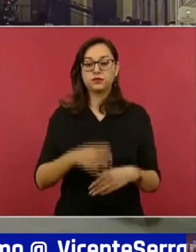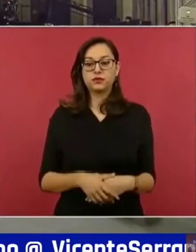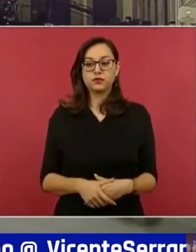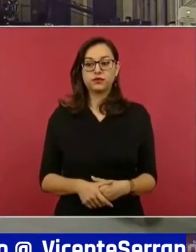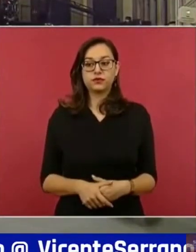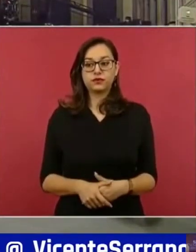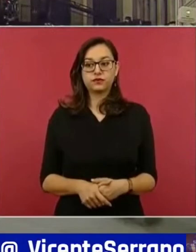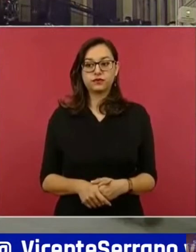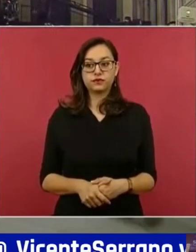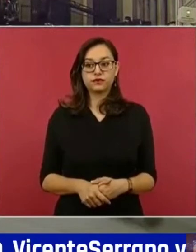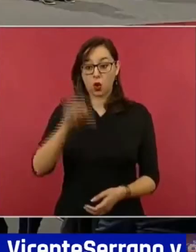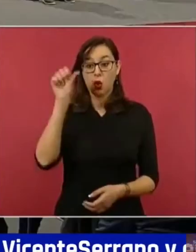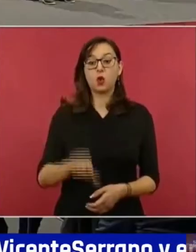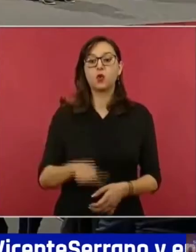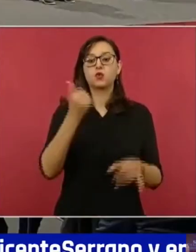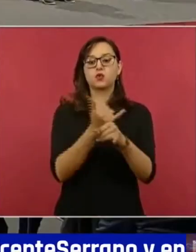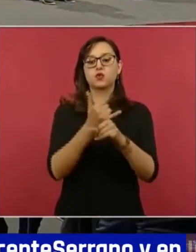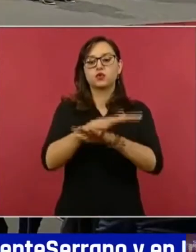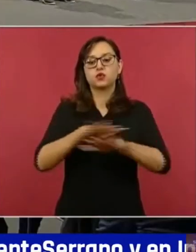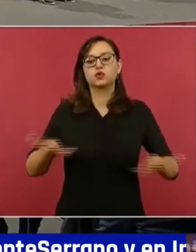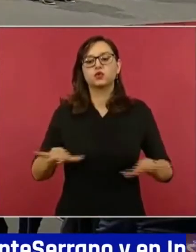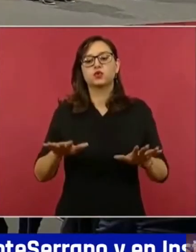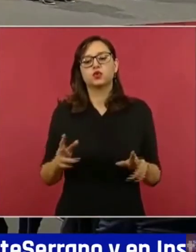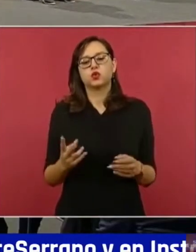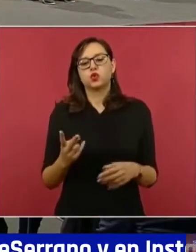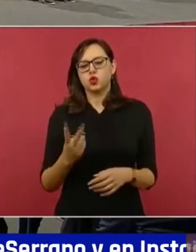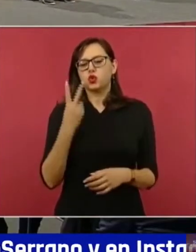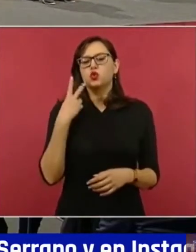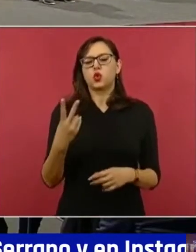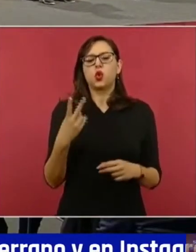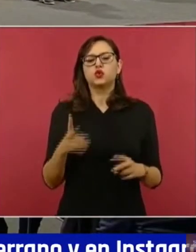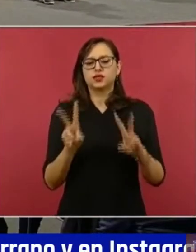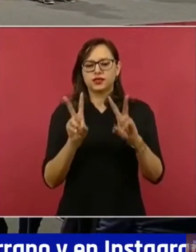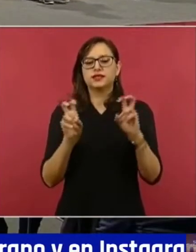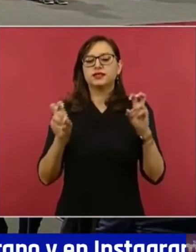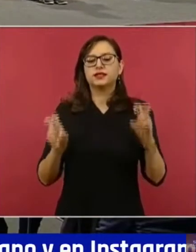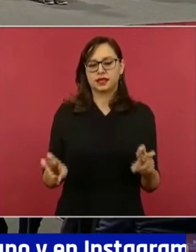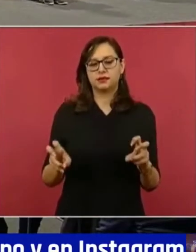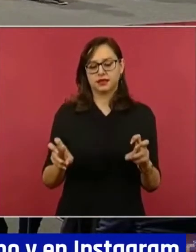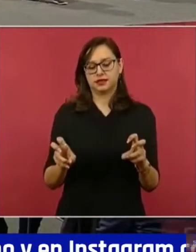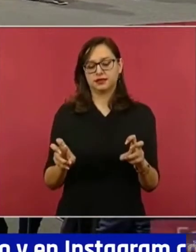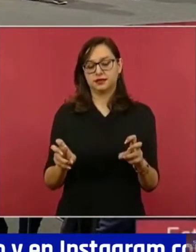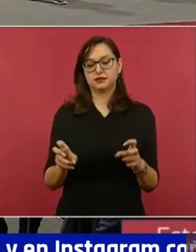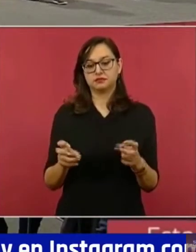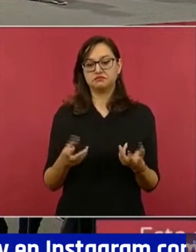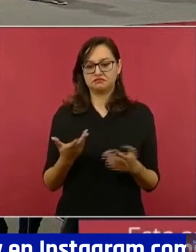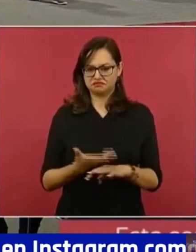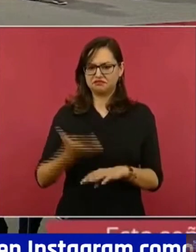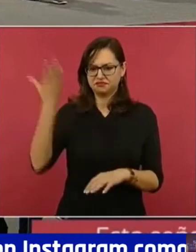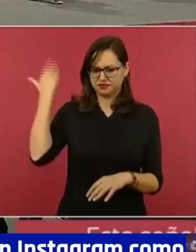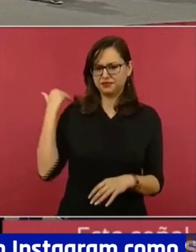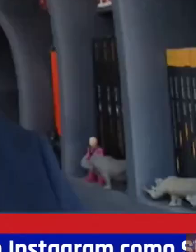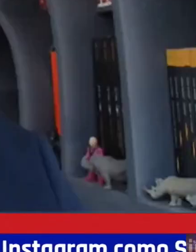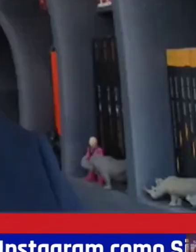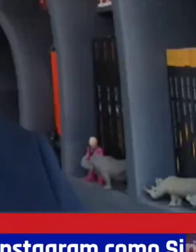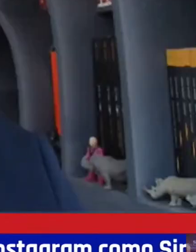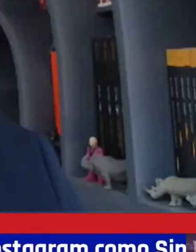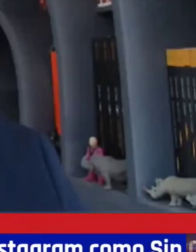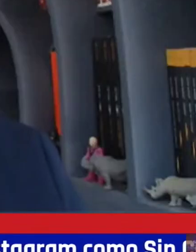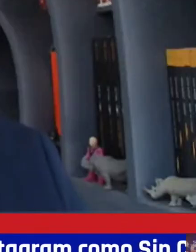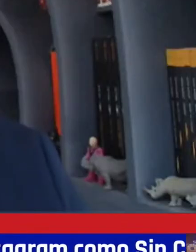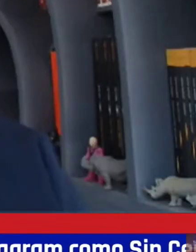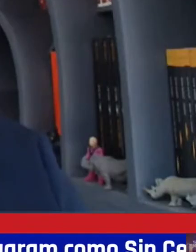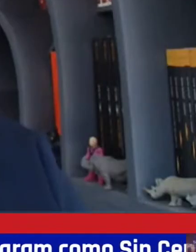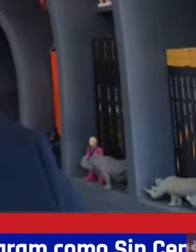esa característica, porque en realidad estaba embrutecido todo el tiempo y era un agachón. No tenemos a un presidente